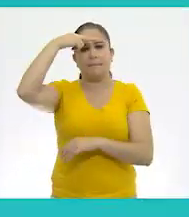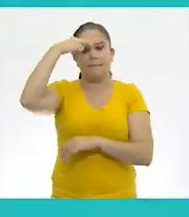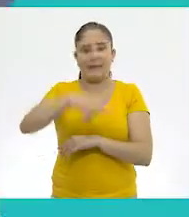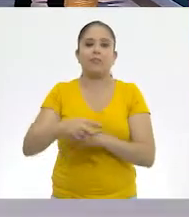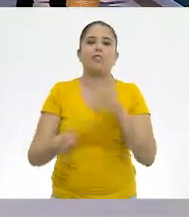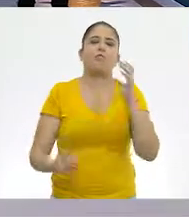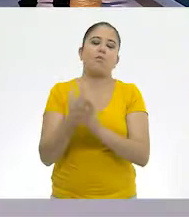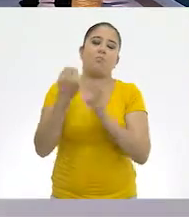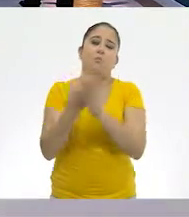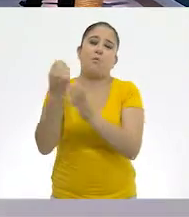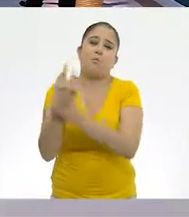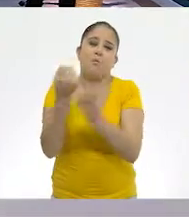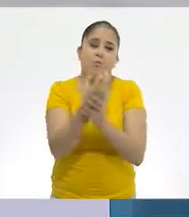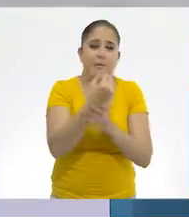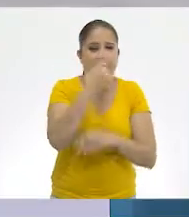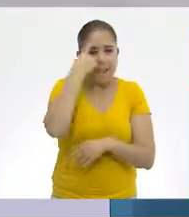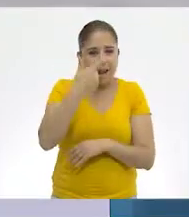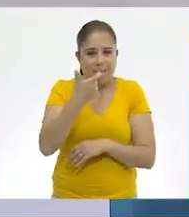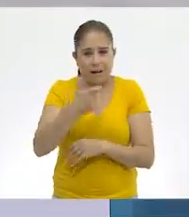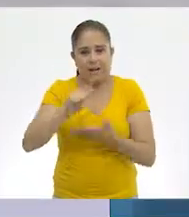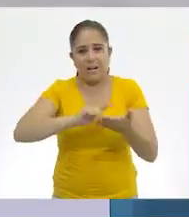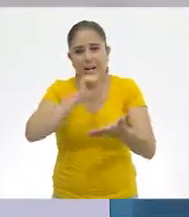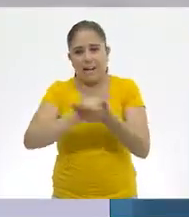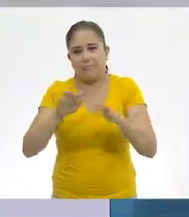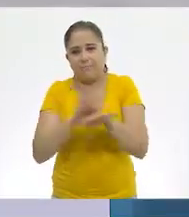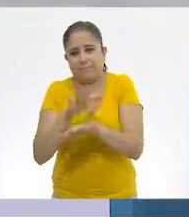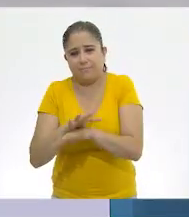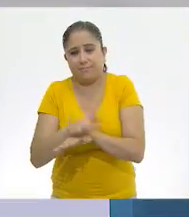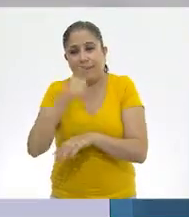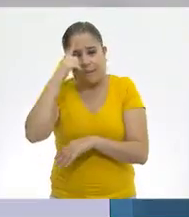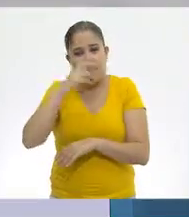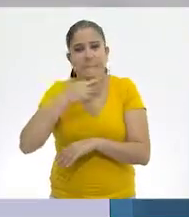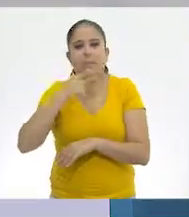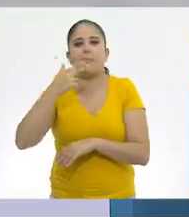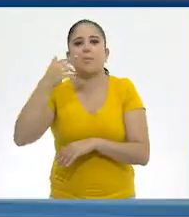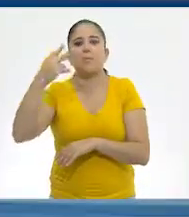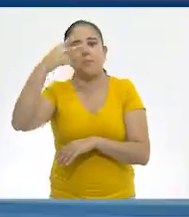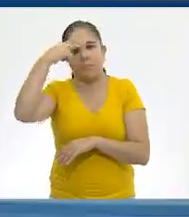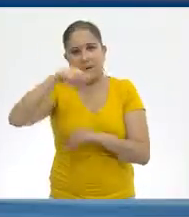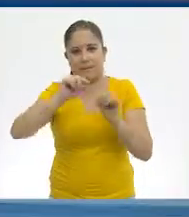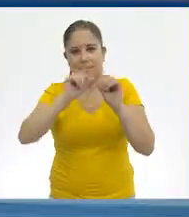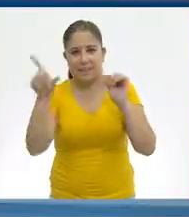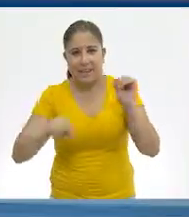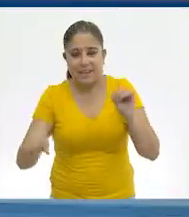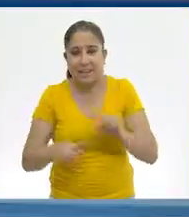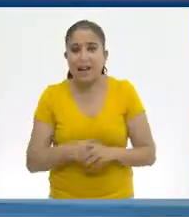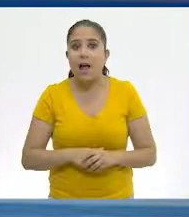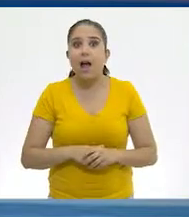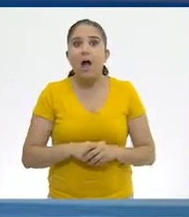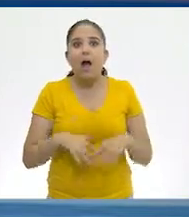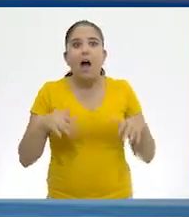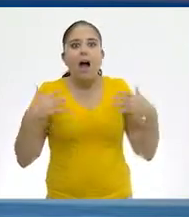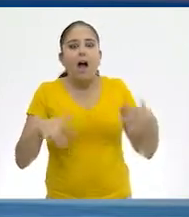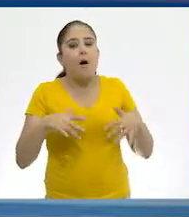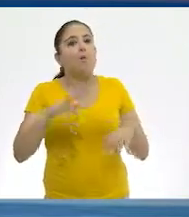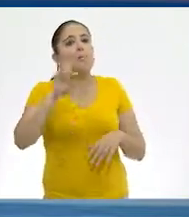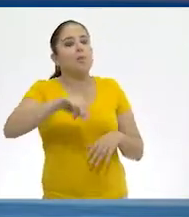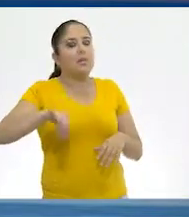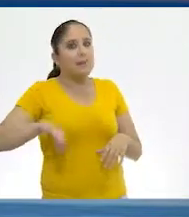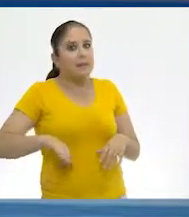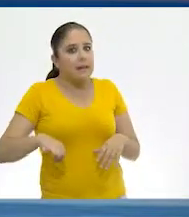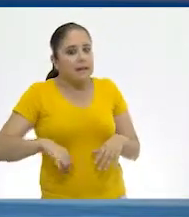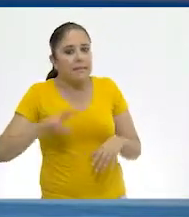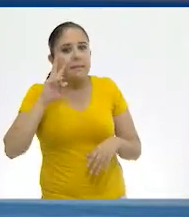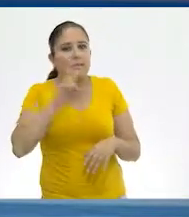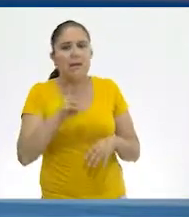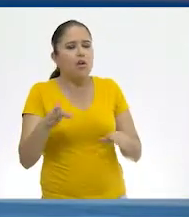las reformas políticas y económicas para recuperar la estabilidad del país. Suena muy interesante. ¿Y